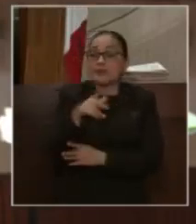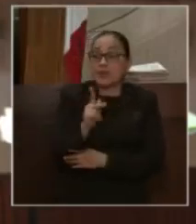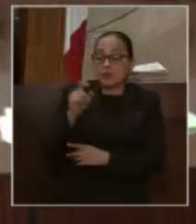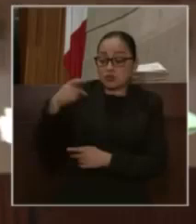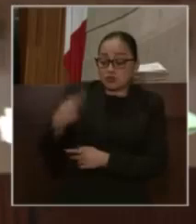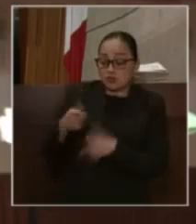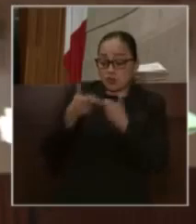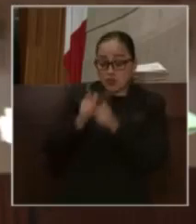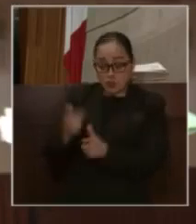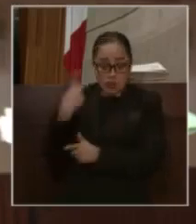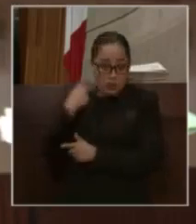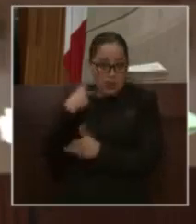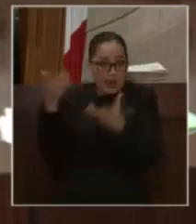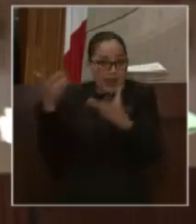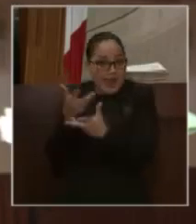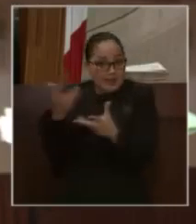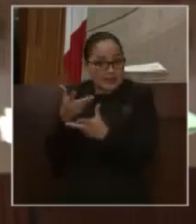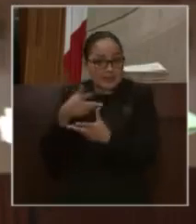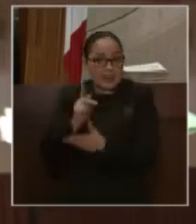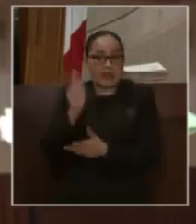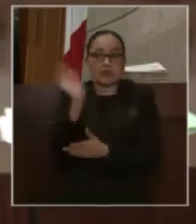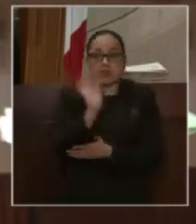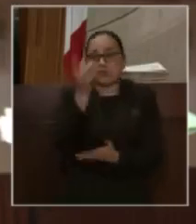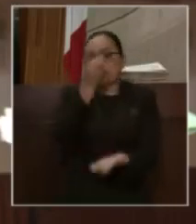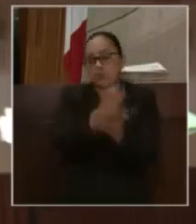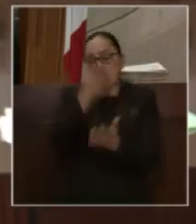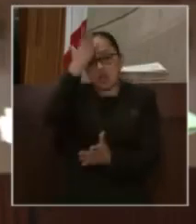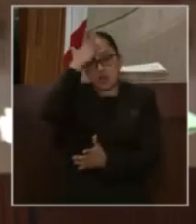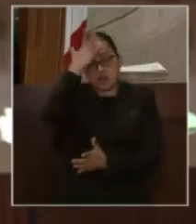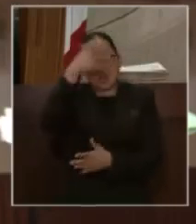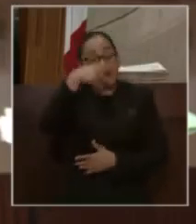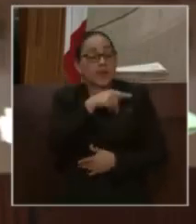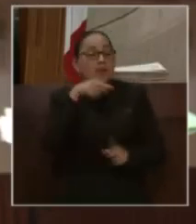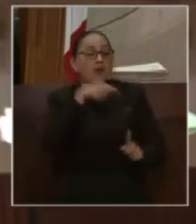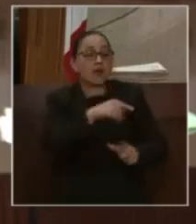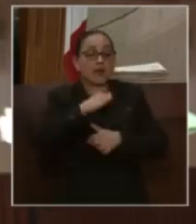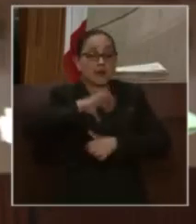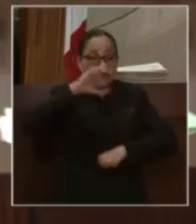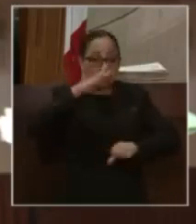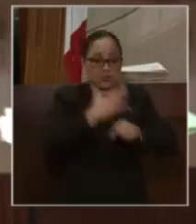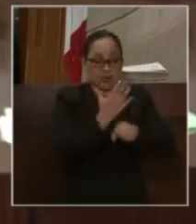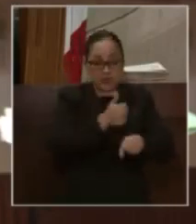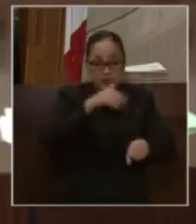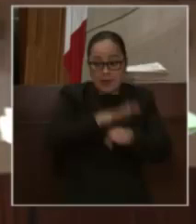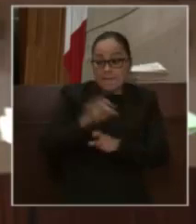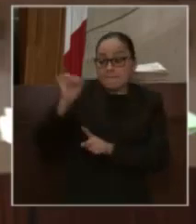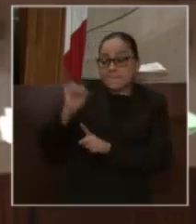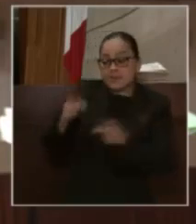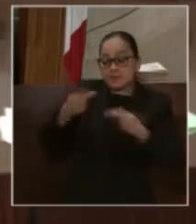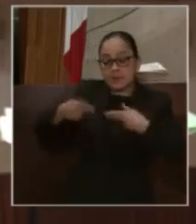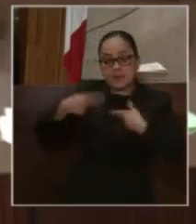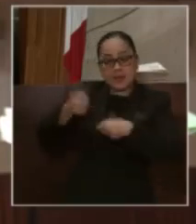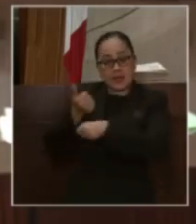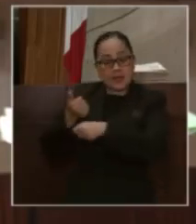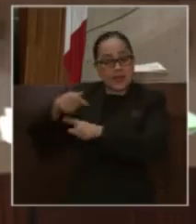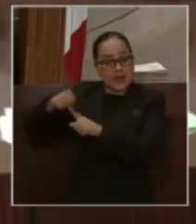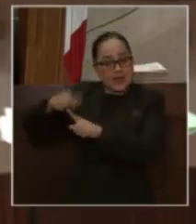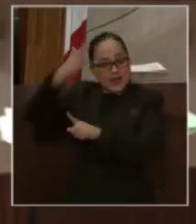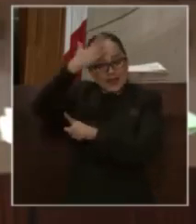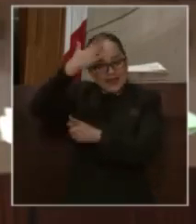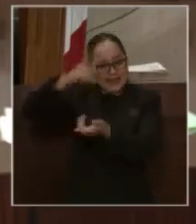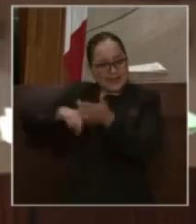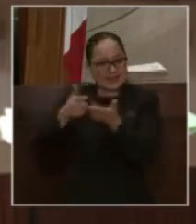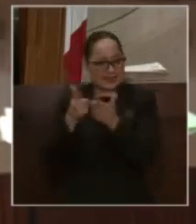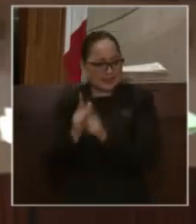del partido político. Por supuesto que la autoridad, a partir de ver que son los mismos miembros, pues tiene la obligación de